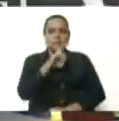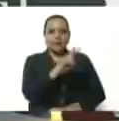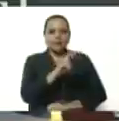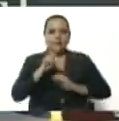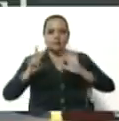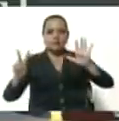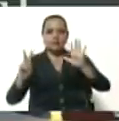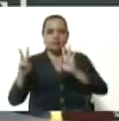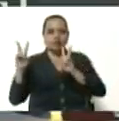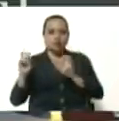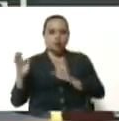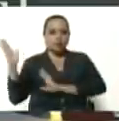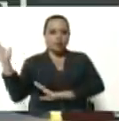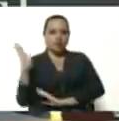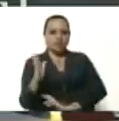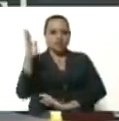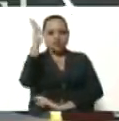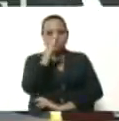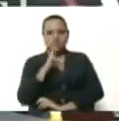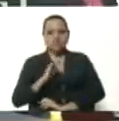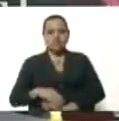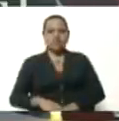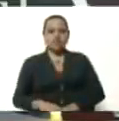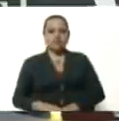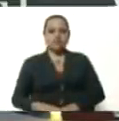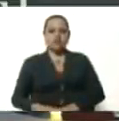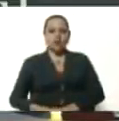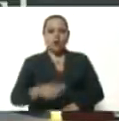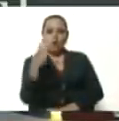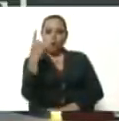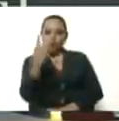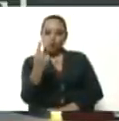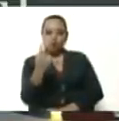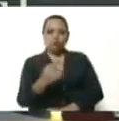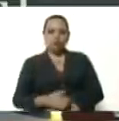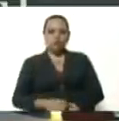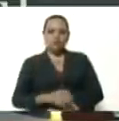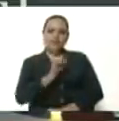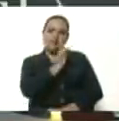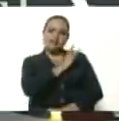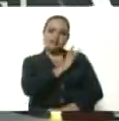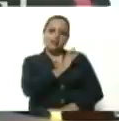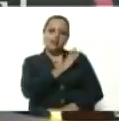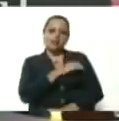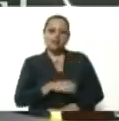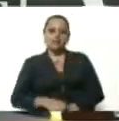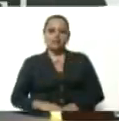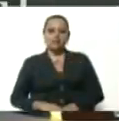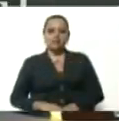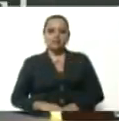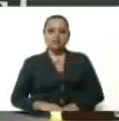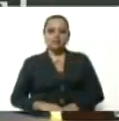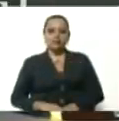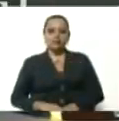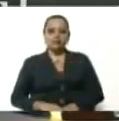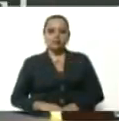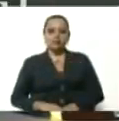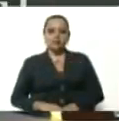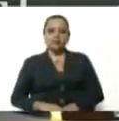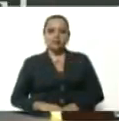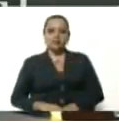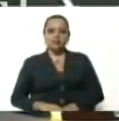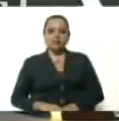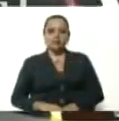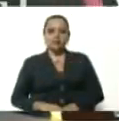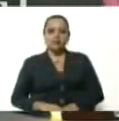27 nuevos casos de Brasil. 1 caso de Chile. En el caso de los casos